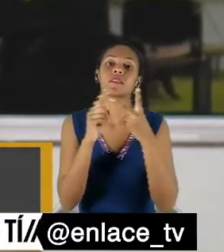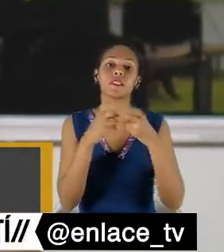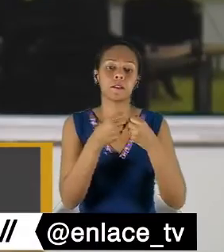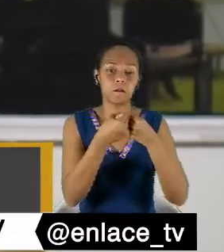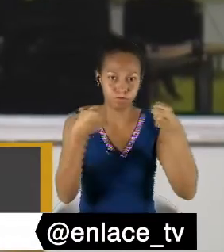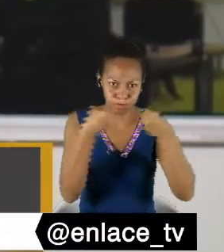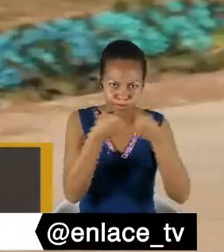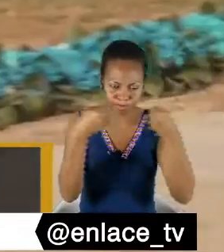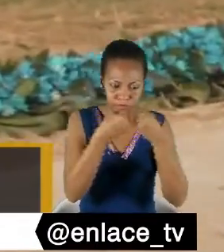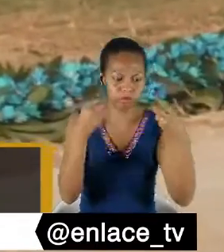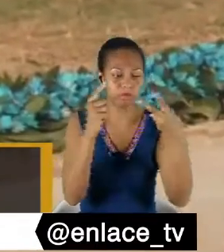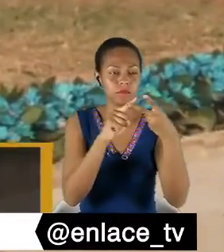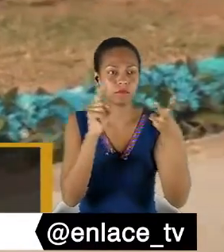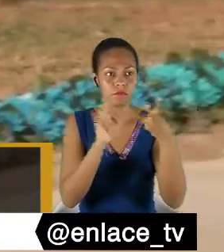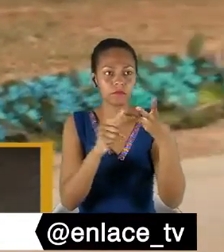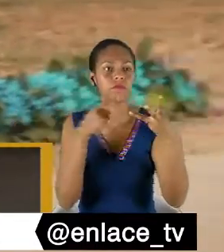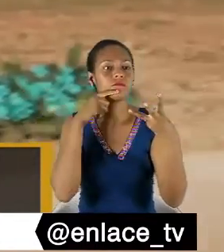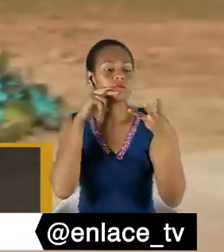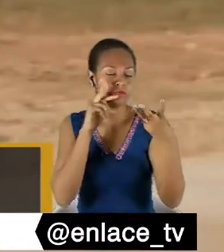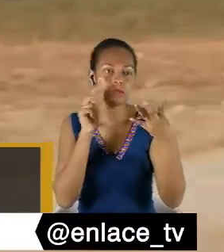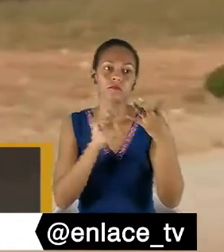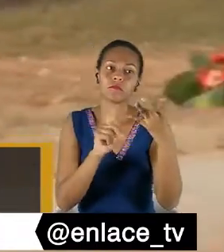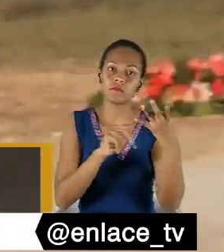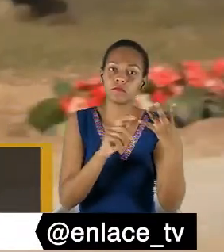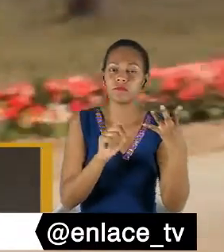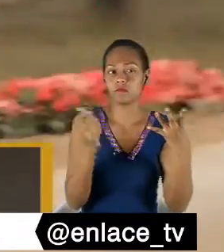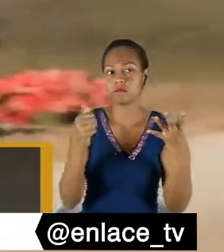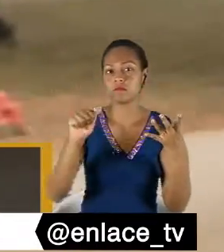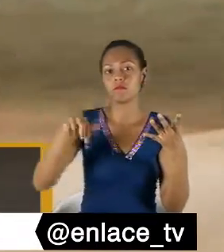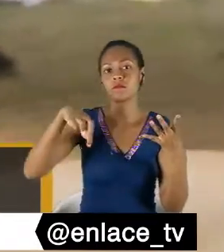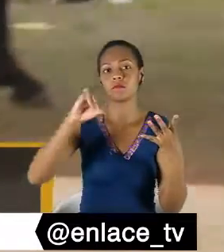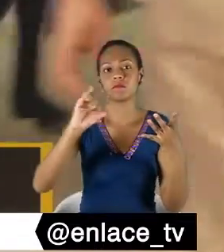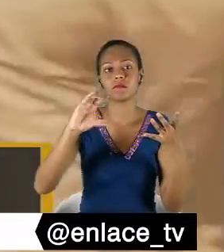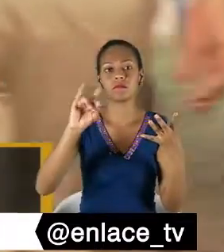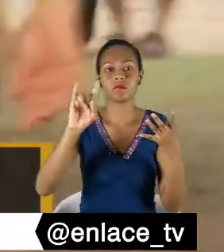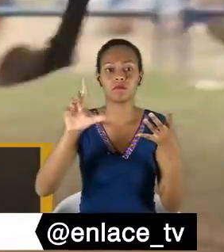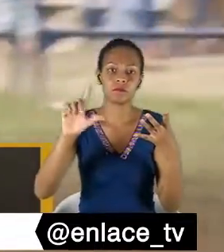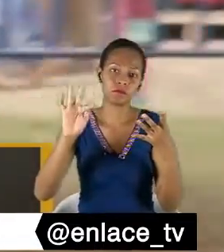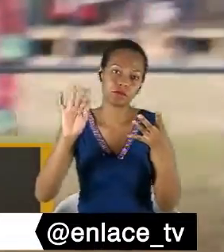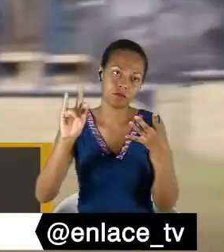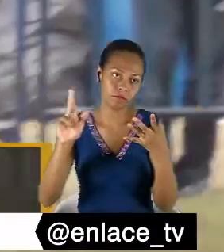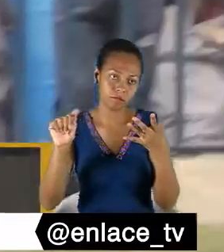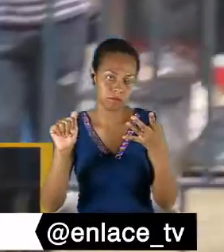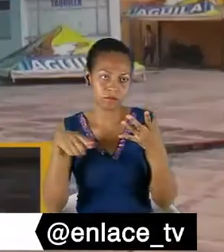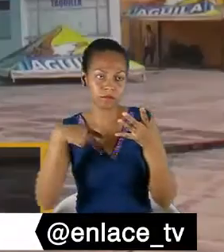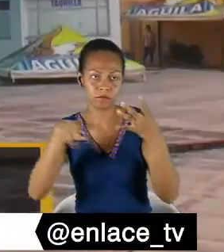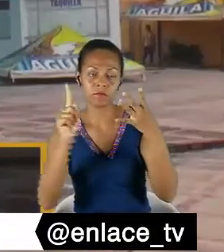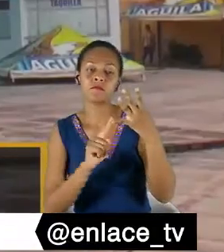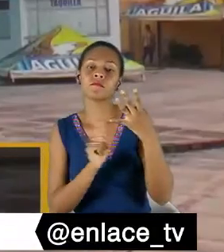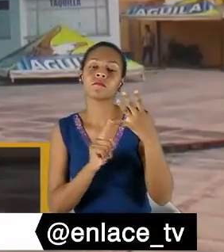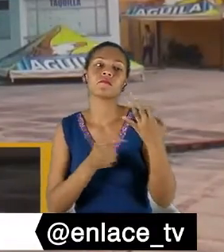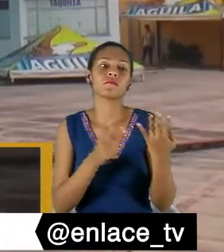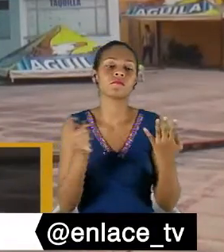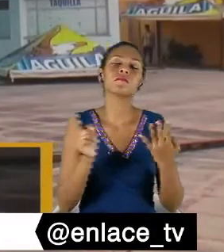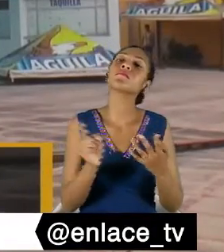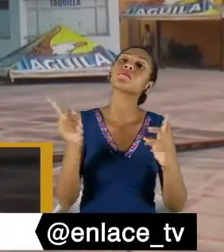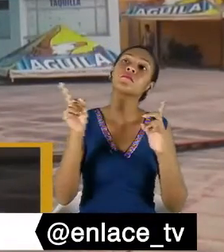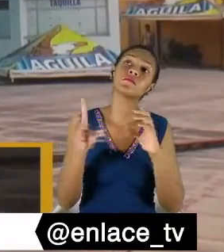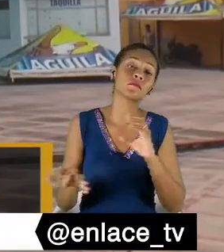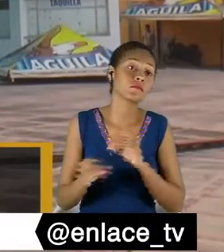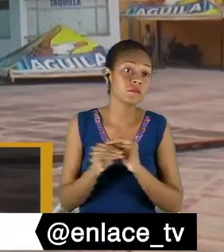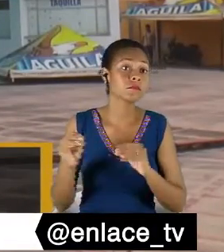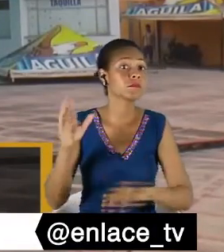y apicultura. En Expoeventos, donde se centra el desarrollo de la mayoría de las actividades establecidas en la programación, se espera la llegada en horas de la